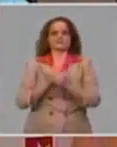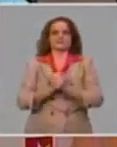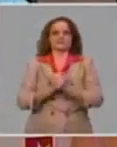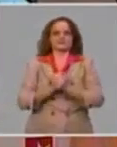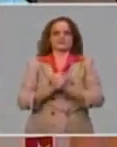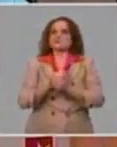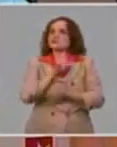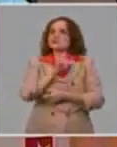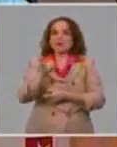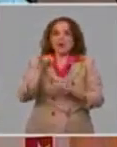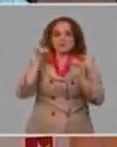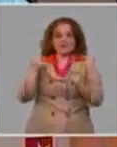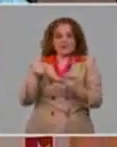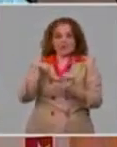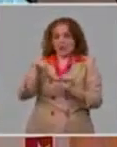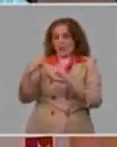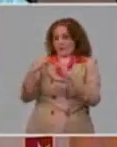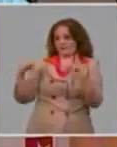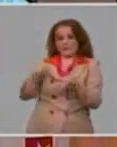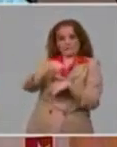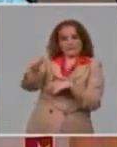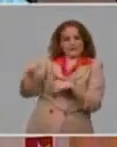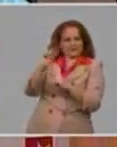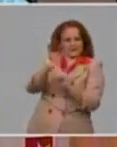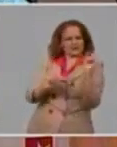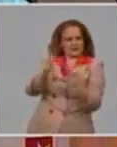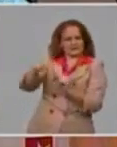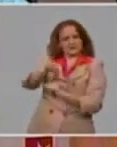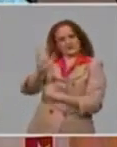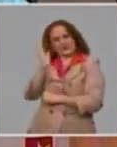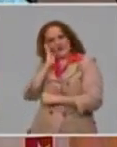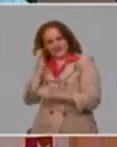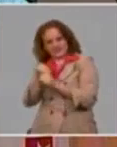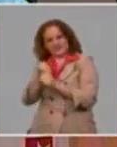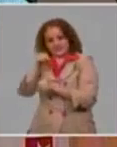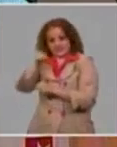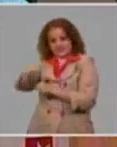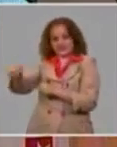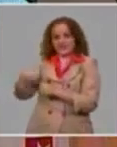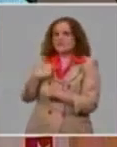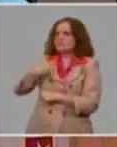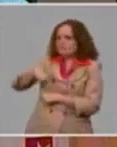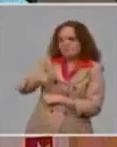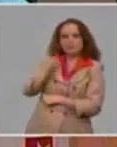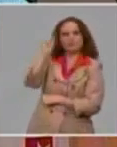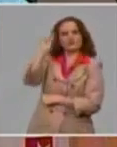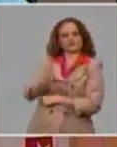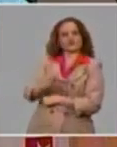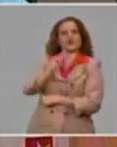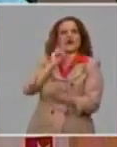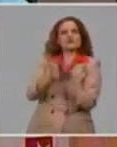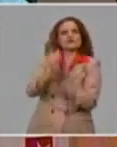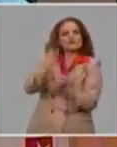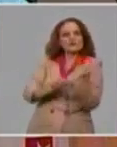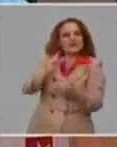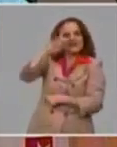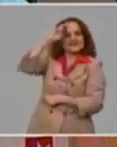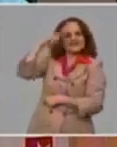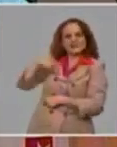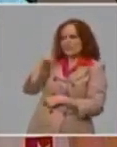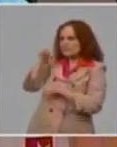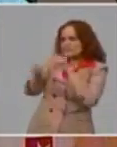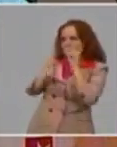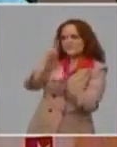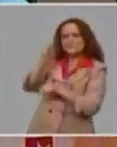tenemos compañeros de salud pública trabajando con nosotros directamente, el pesquisaje. En los campamentos hicimos áreas